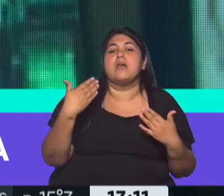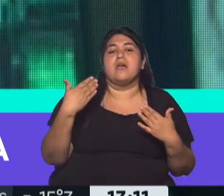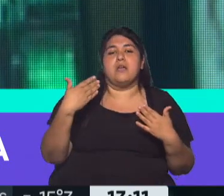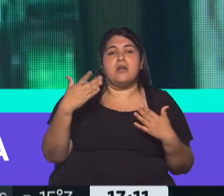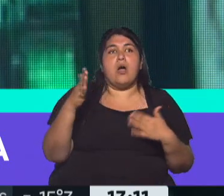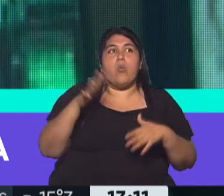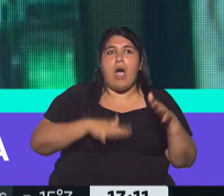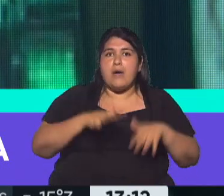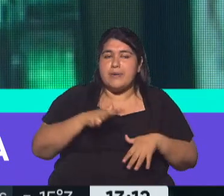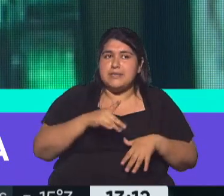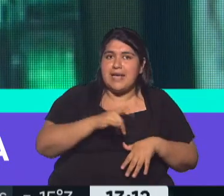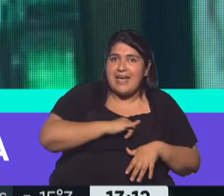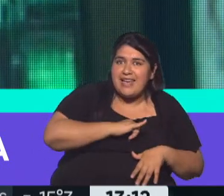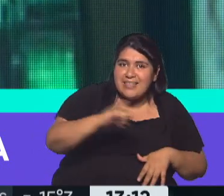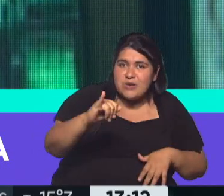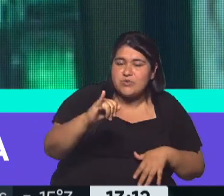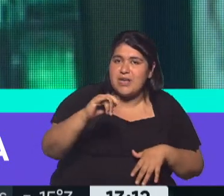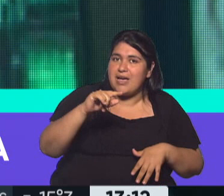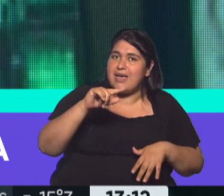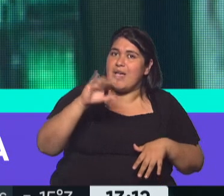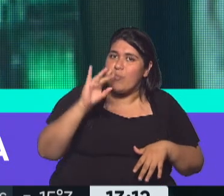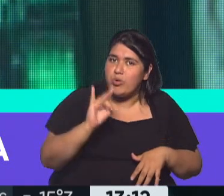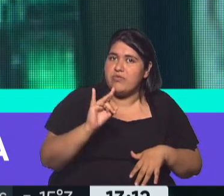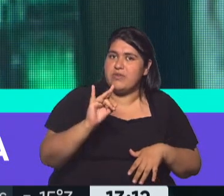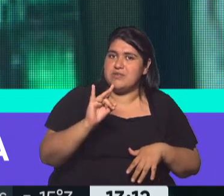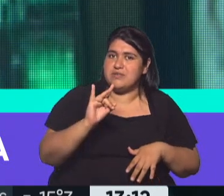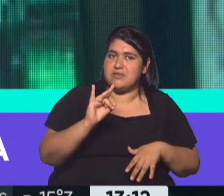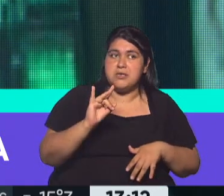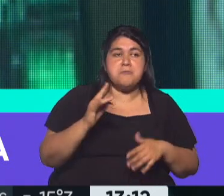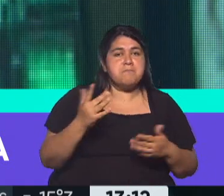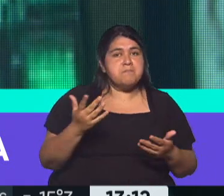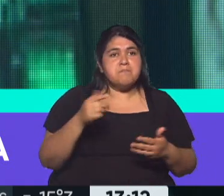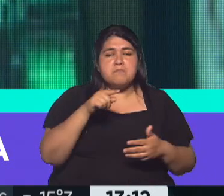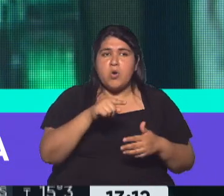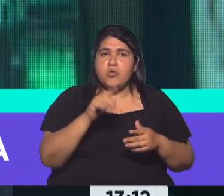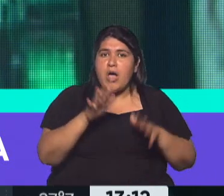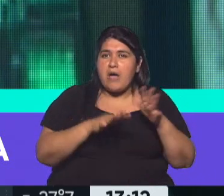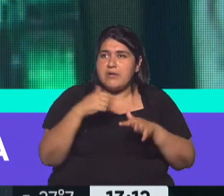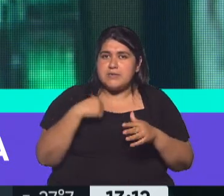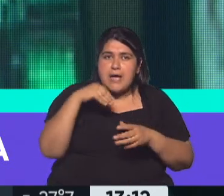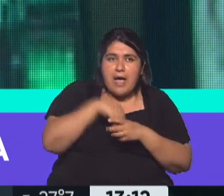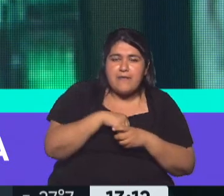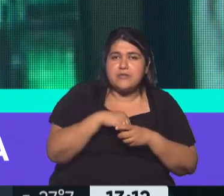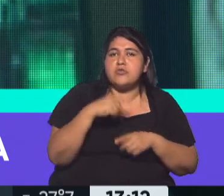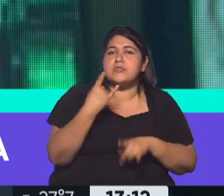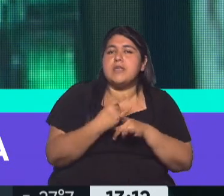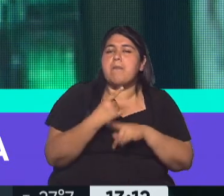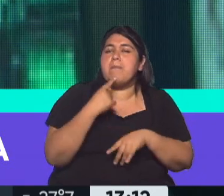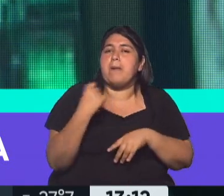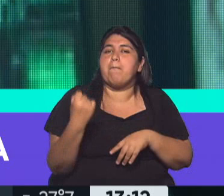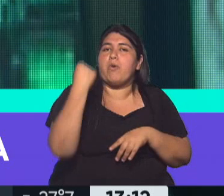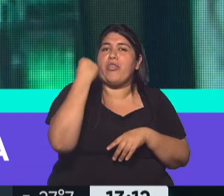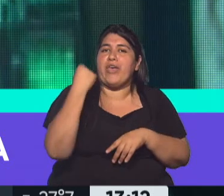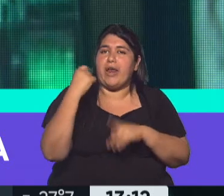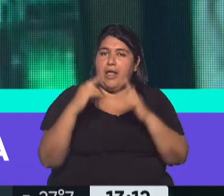tan difícil denunciar, ¿no? Porque básicamente cuando hay una relación de este tipo es siempre una relación de poder donde es